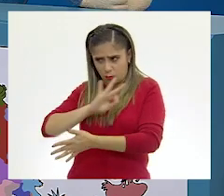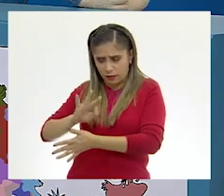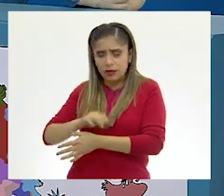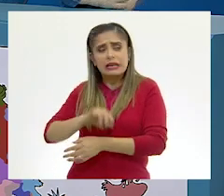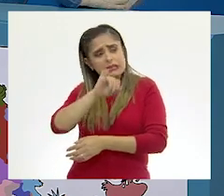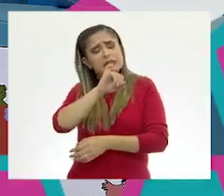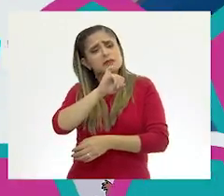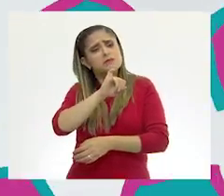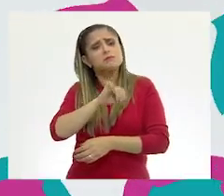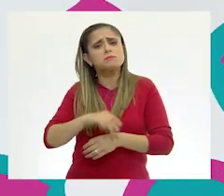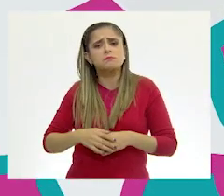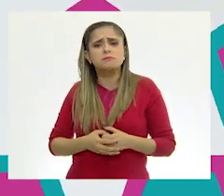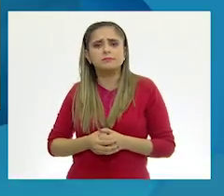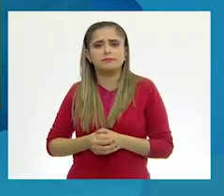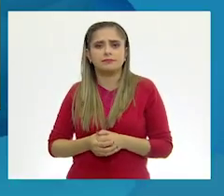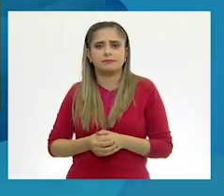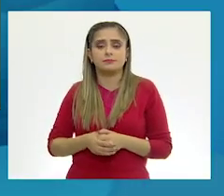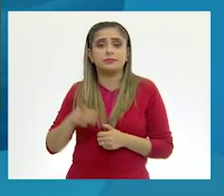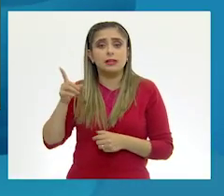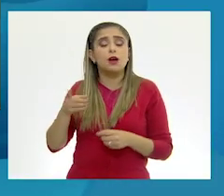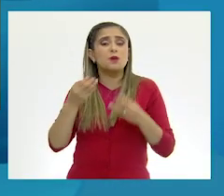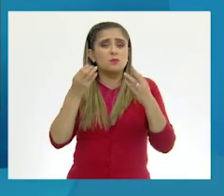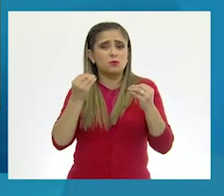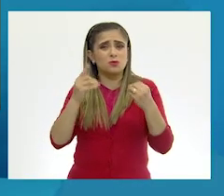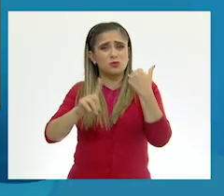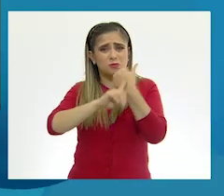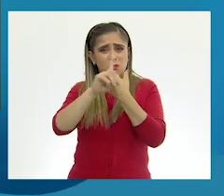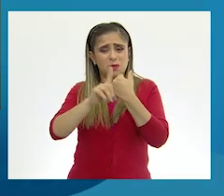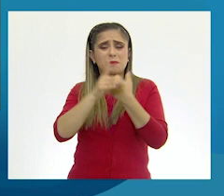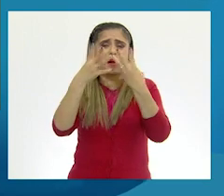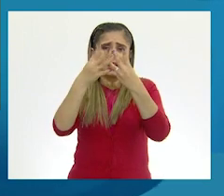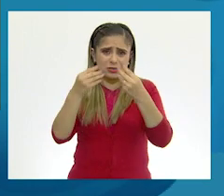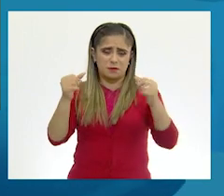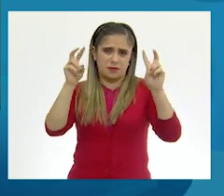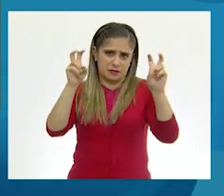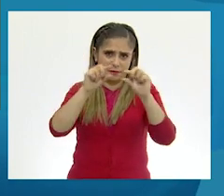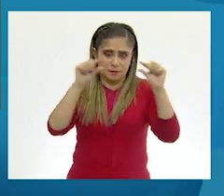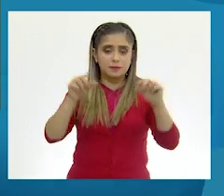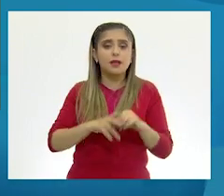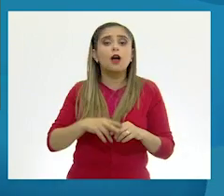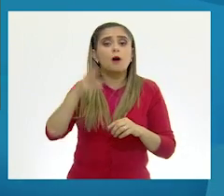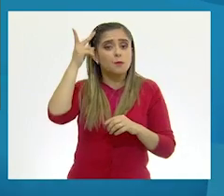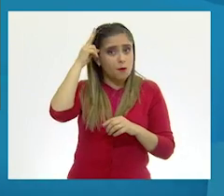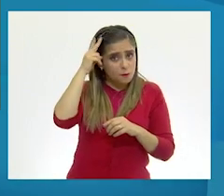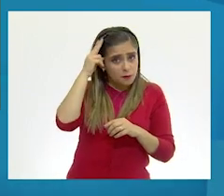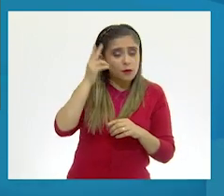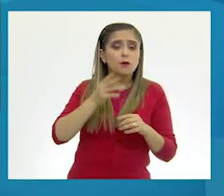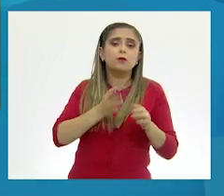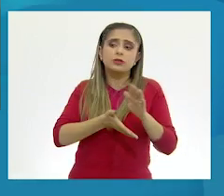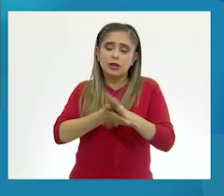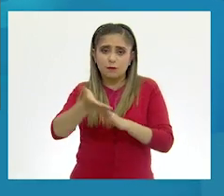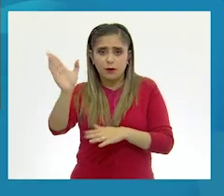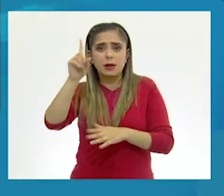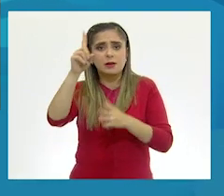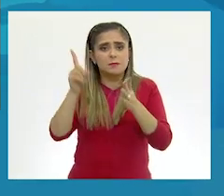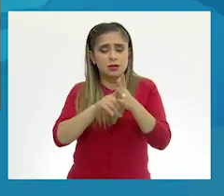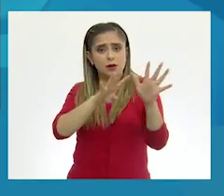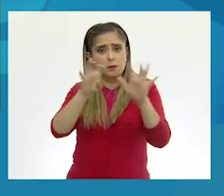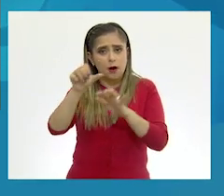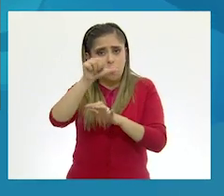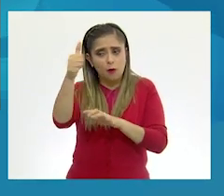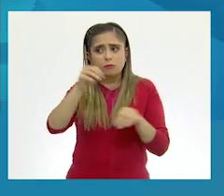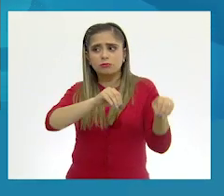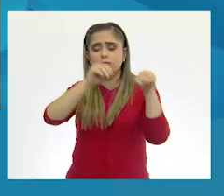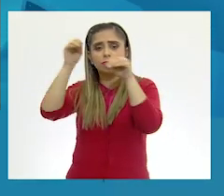maestra, claro que sí. Muchos problemas por resolver. Porfirio Díaz salió de México en 1911 y se fue a